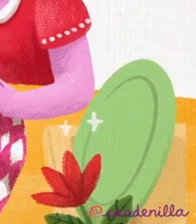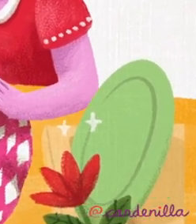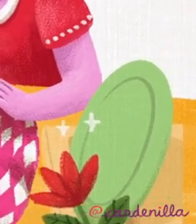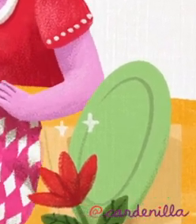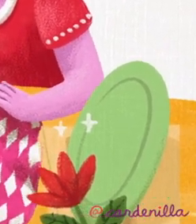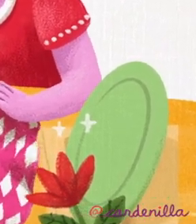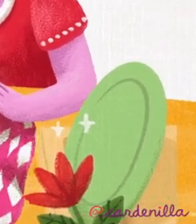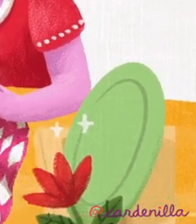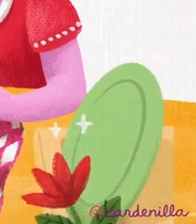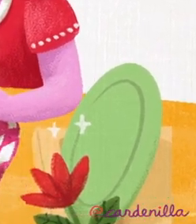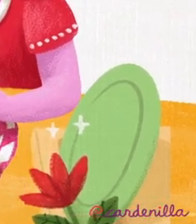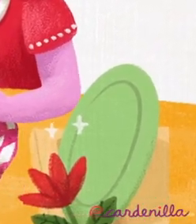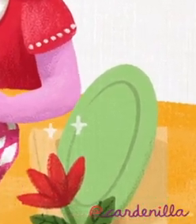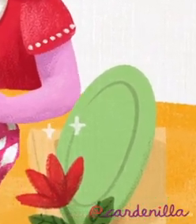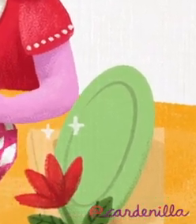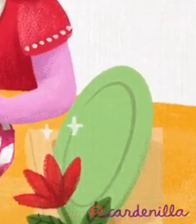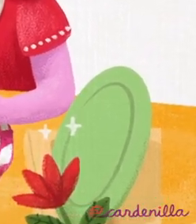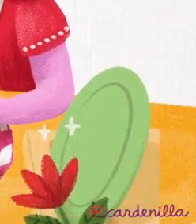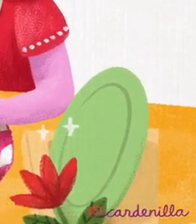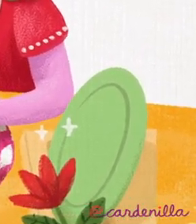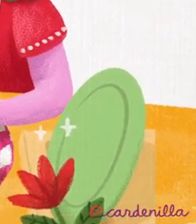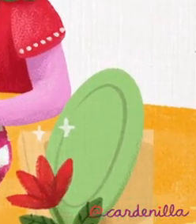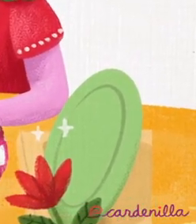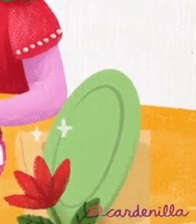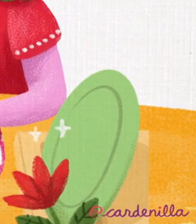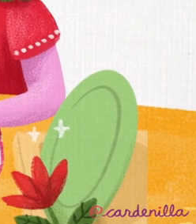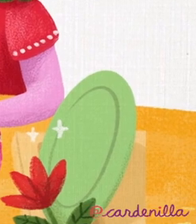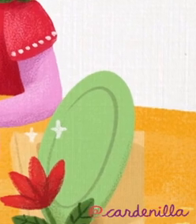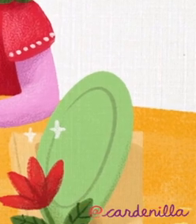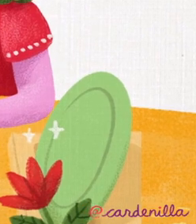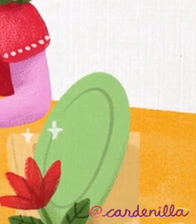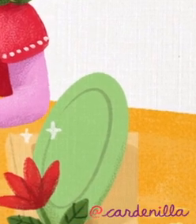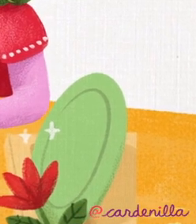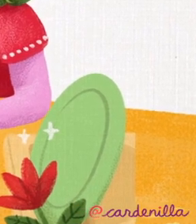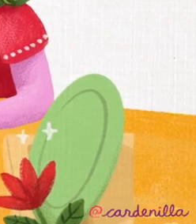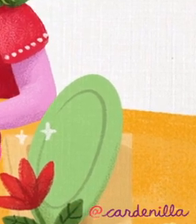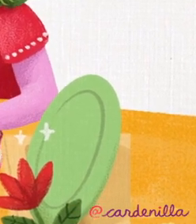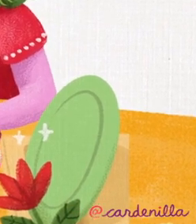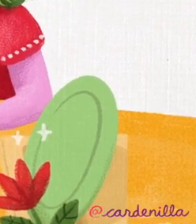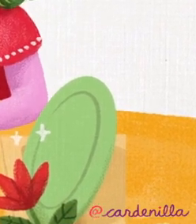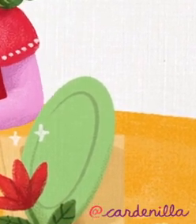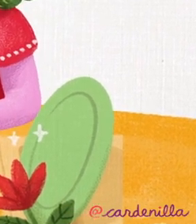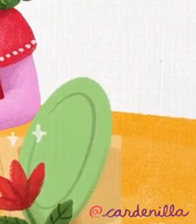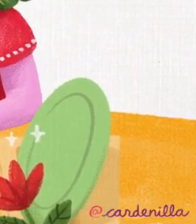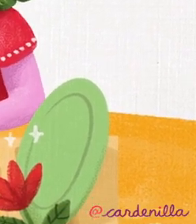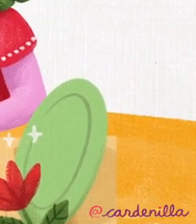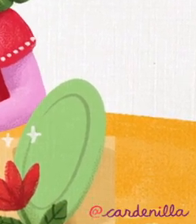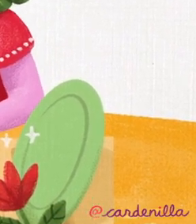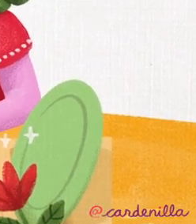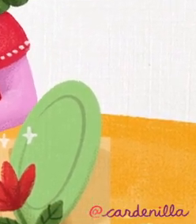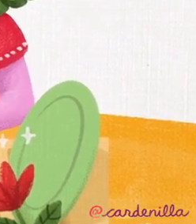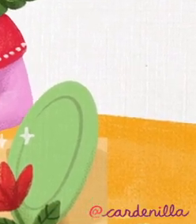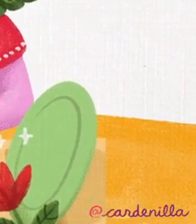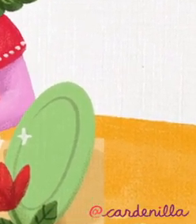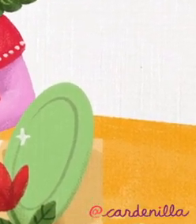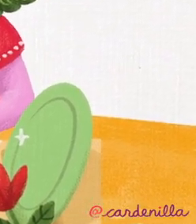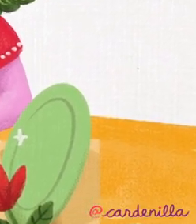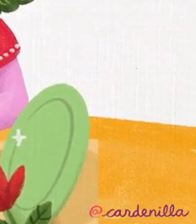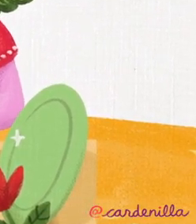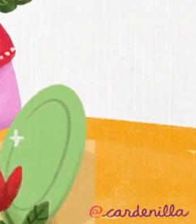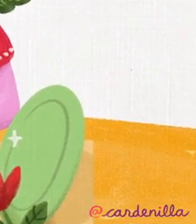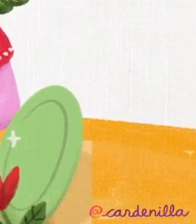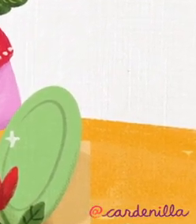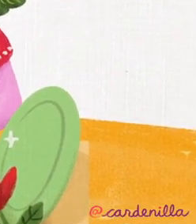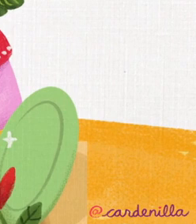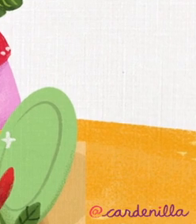y hazlos parte de las decisiones. Las tareas del hogar también pueden ser una actividad muy divertida para compartir entre todos. Así los